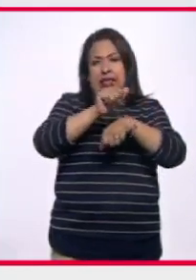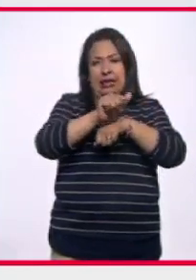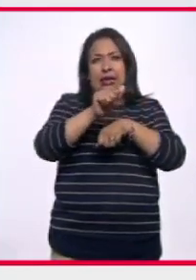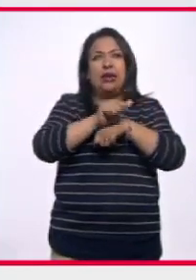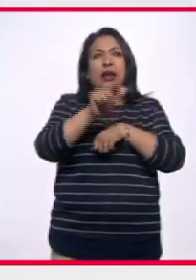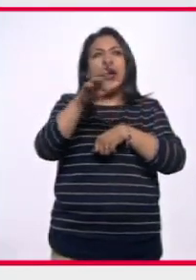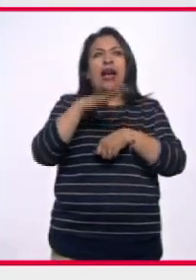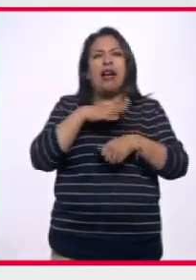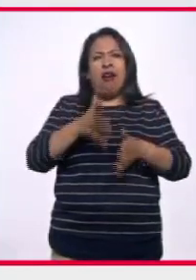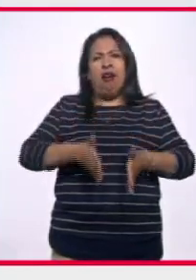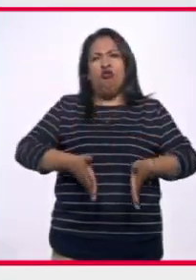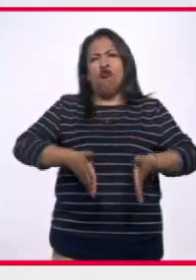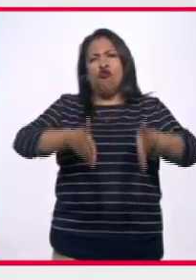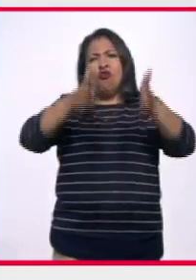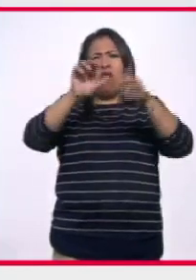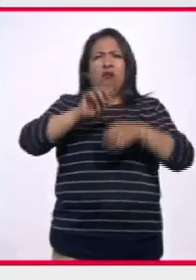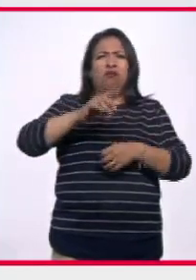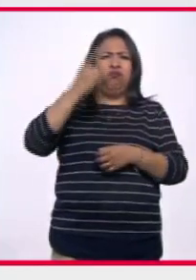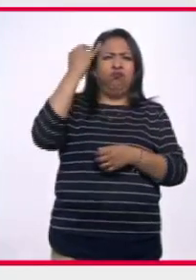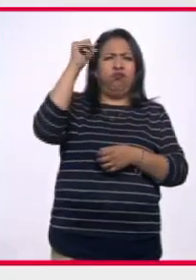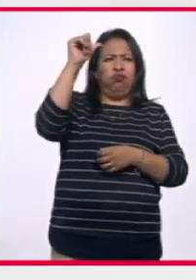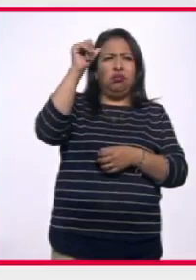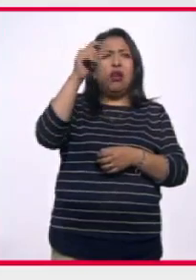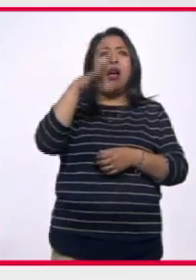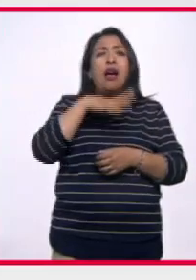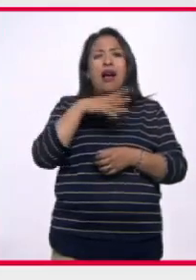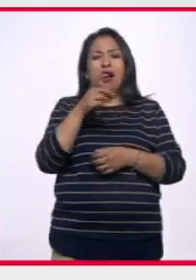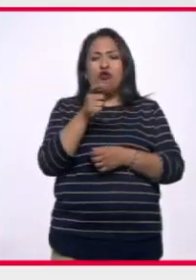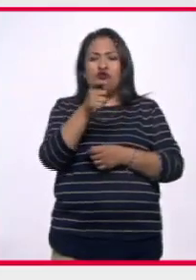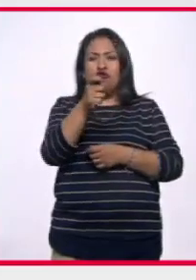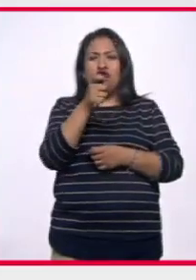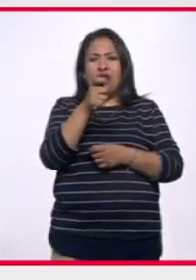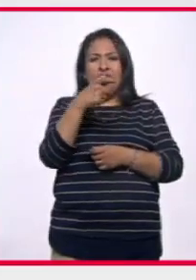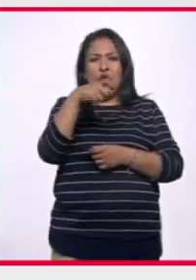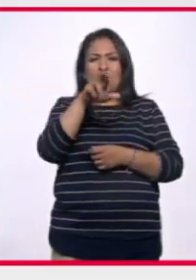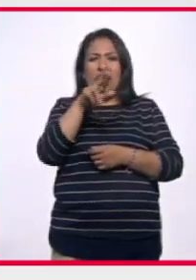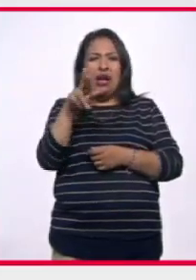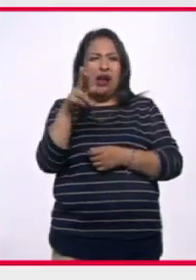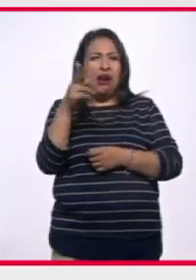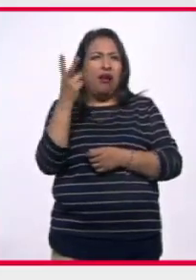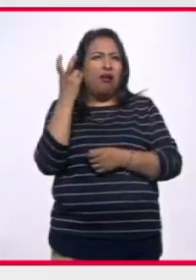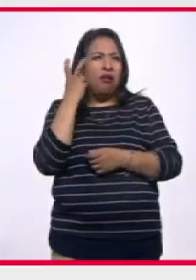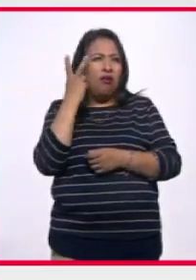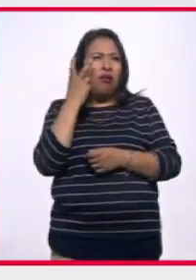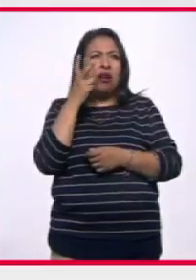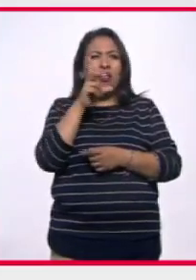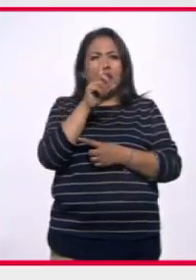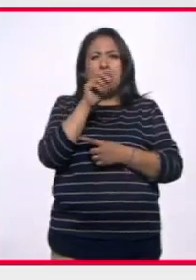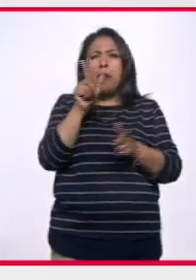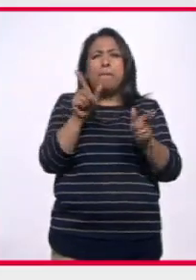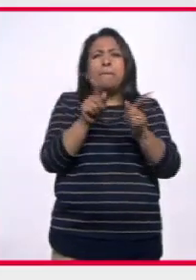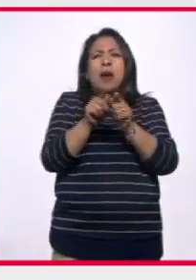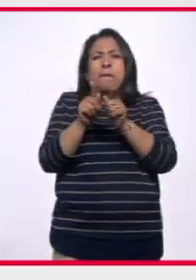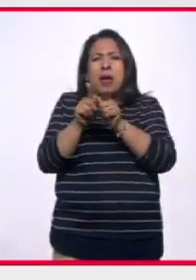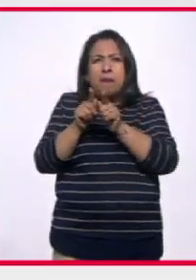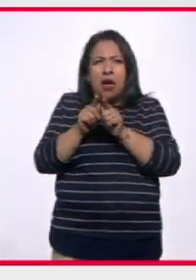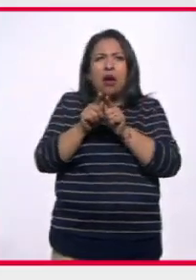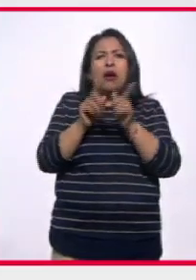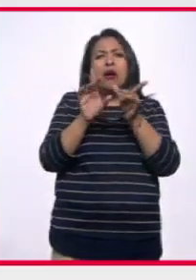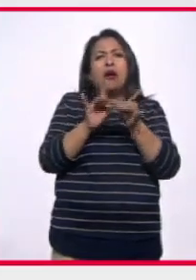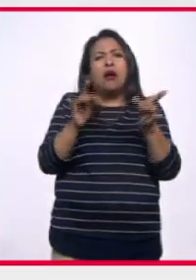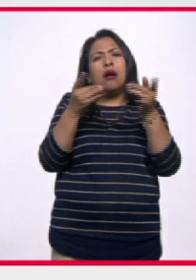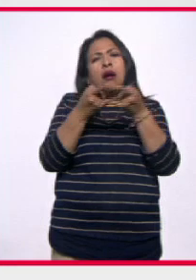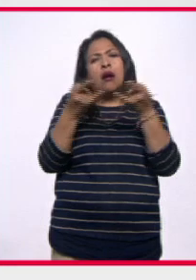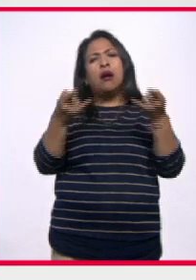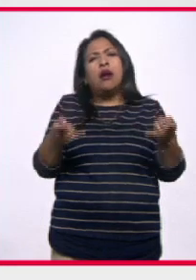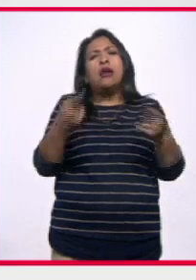unos tótems que tú con una aplicación y un código qr escanea si puedes escuchar dramaturgias cortas narradas por